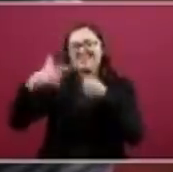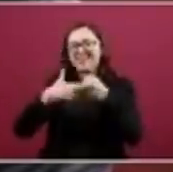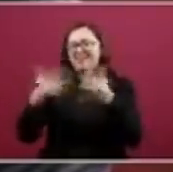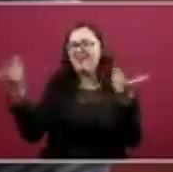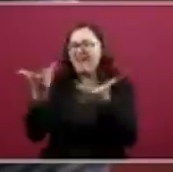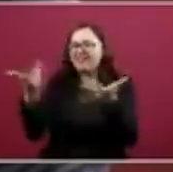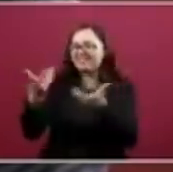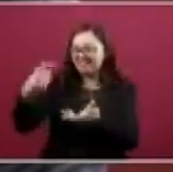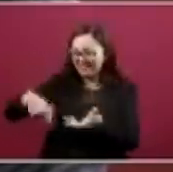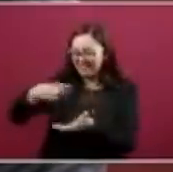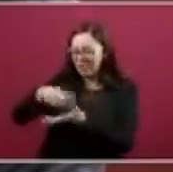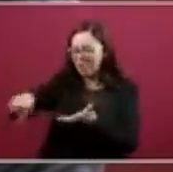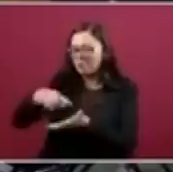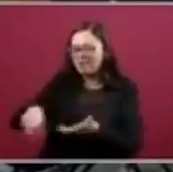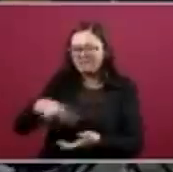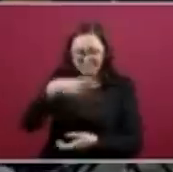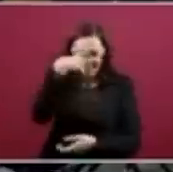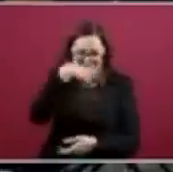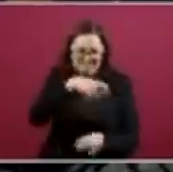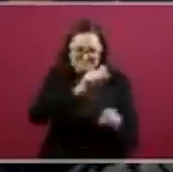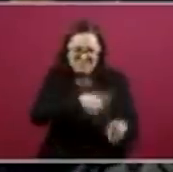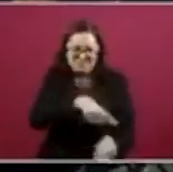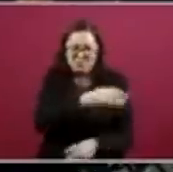mexicanos? Presidente,